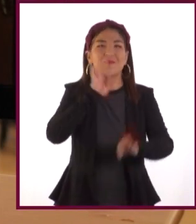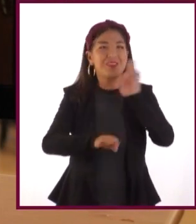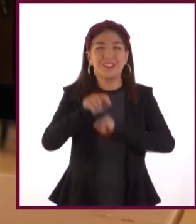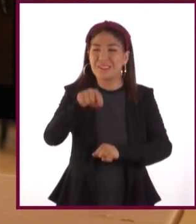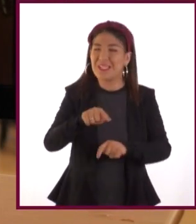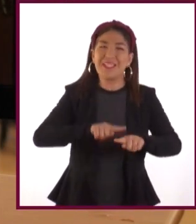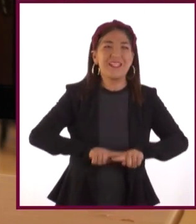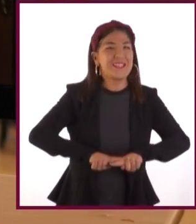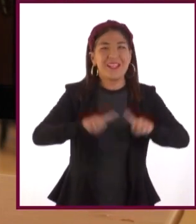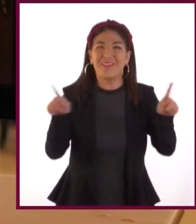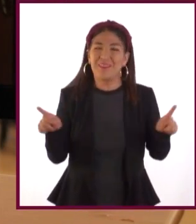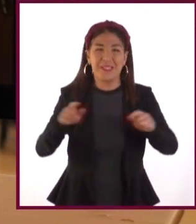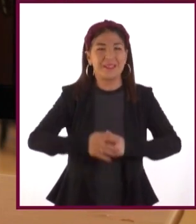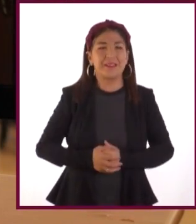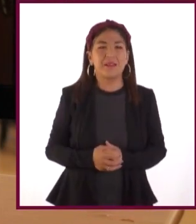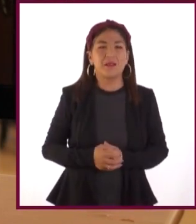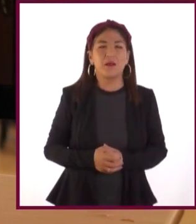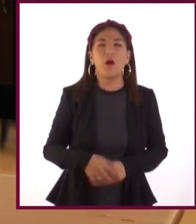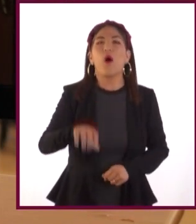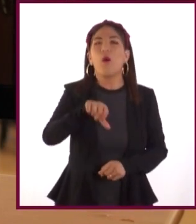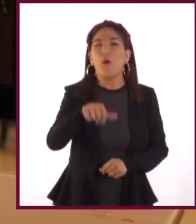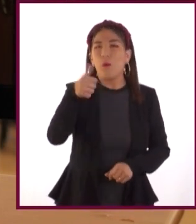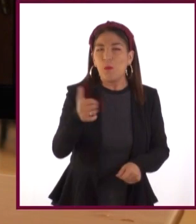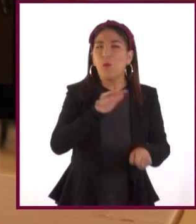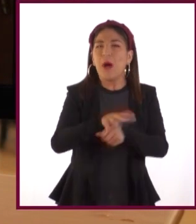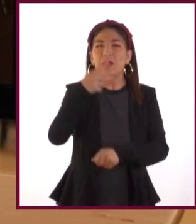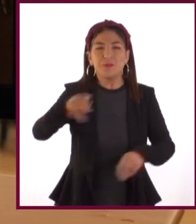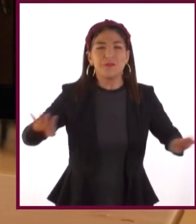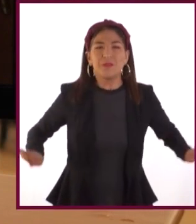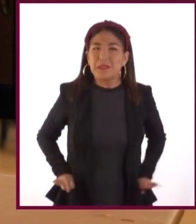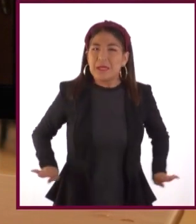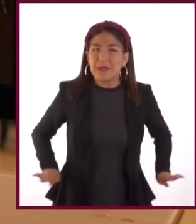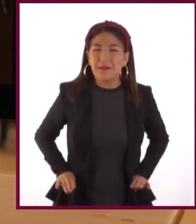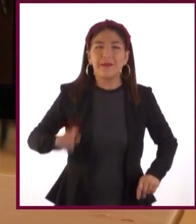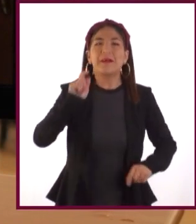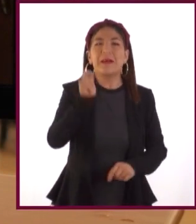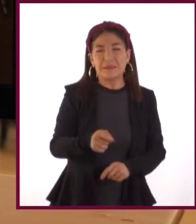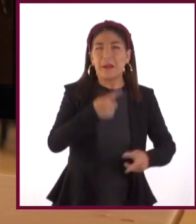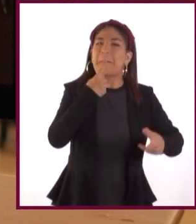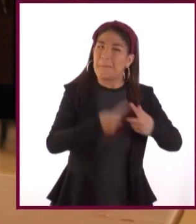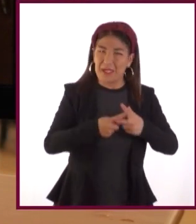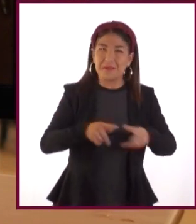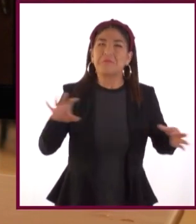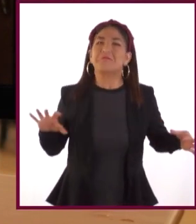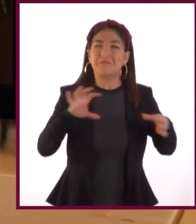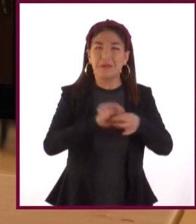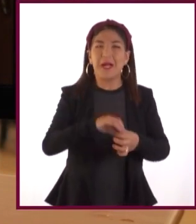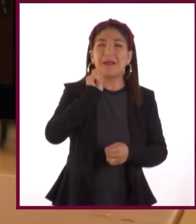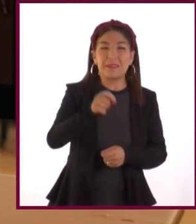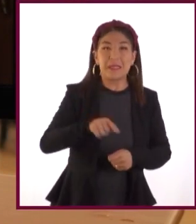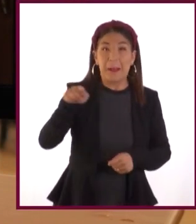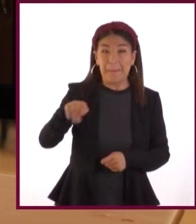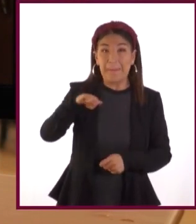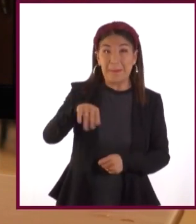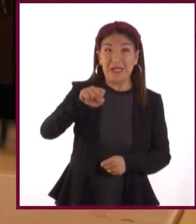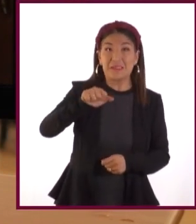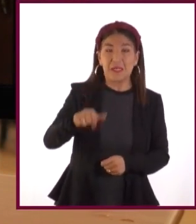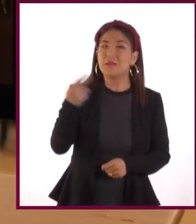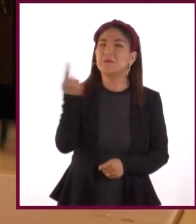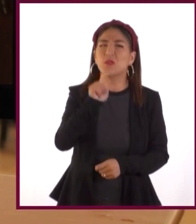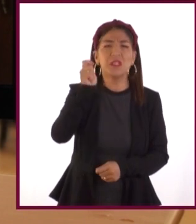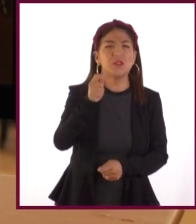una diferencia. Otra de las diferencias es el peso, sus unidades, como acabamos de comentar. Sus unidades son diferentes,